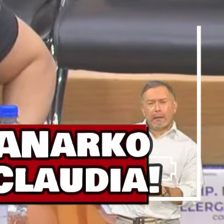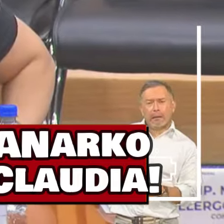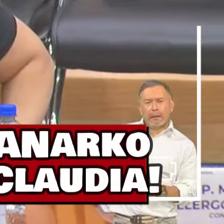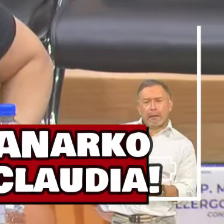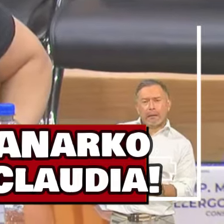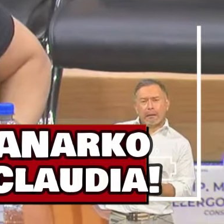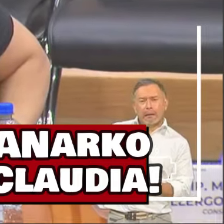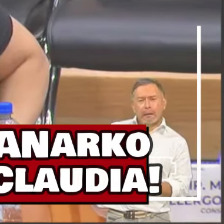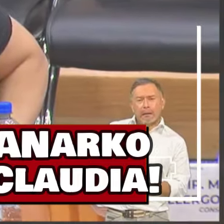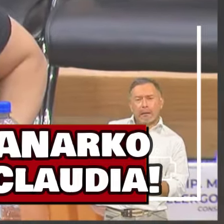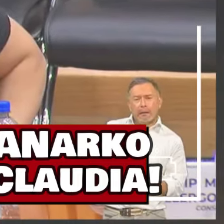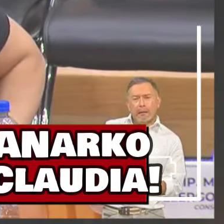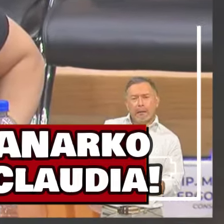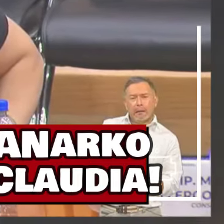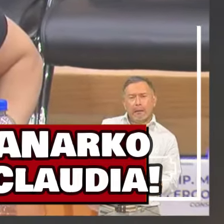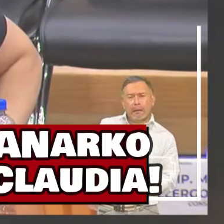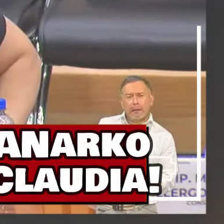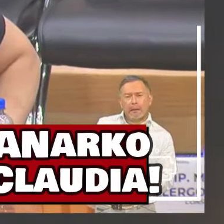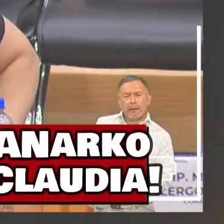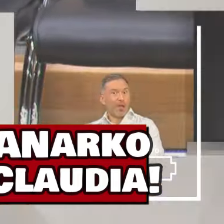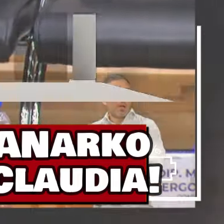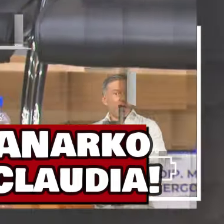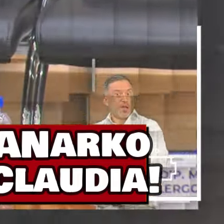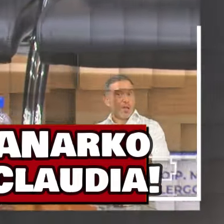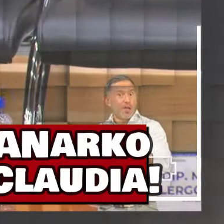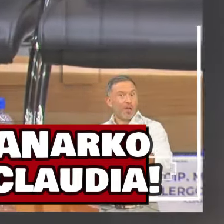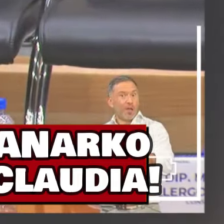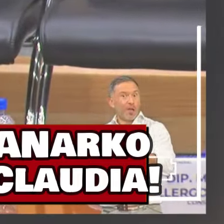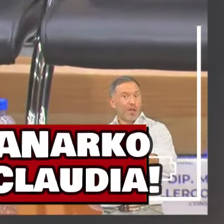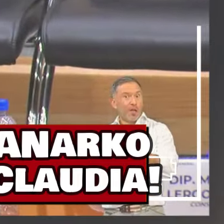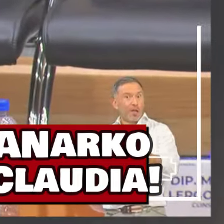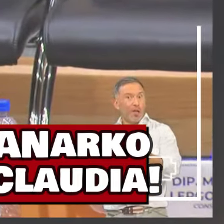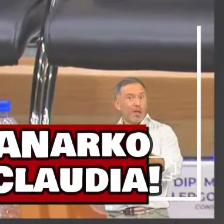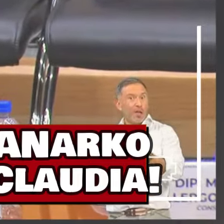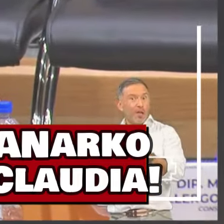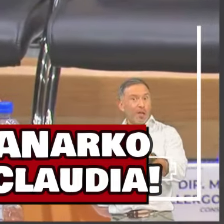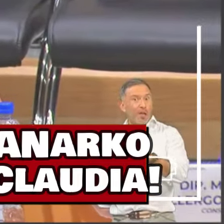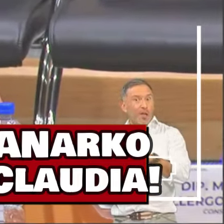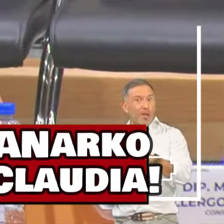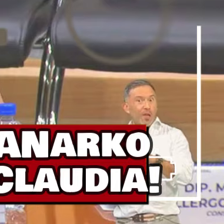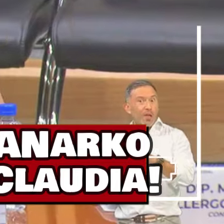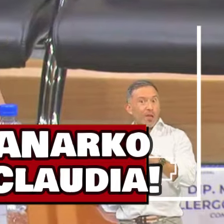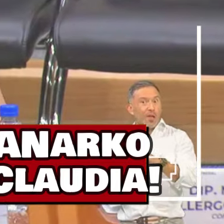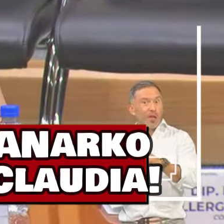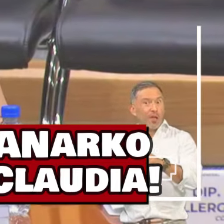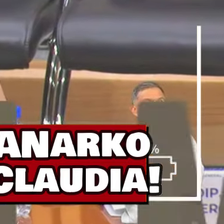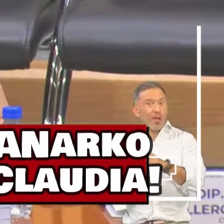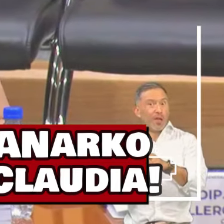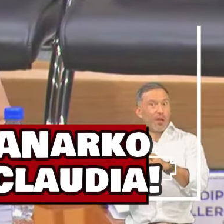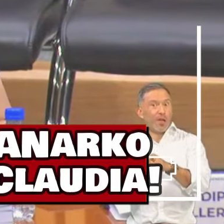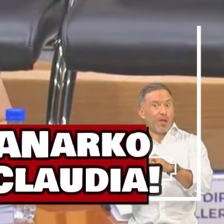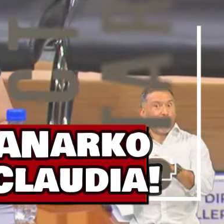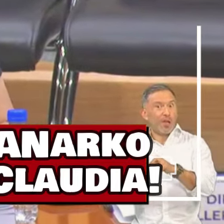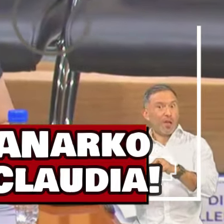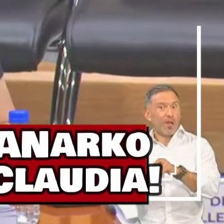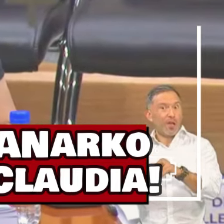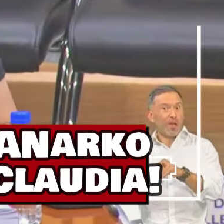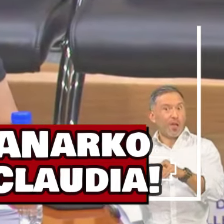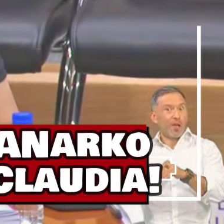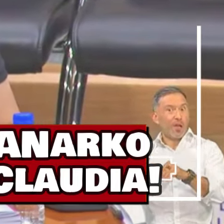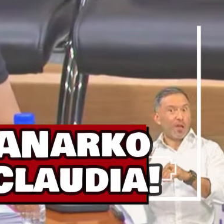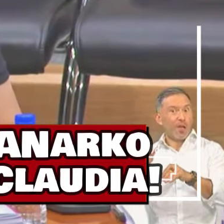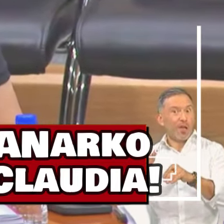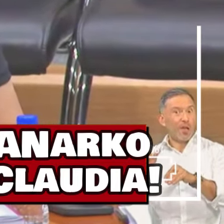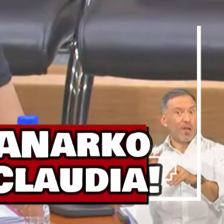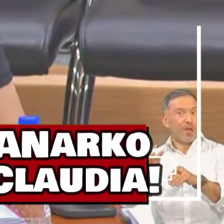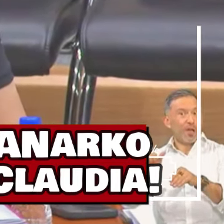sin generar falsas expectativas, criticando el supuesto uso manipulativo de las encuestas por parte de algunas casas encuestadoras, sugiriendo con